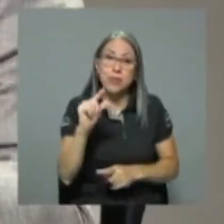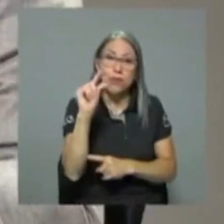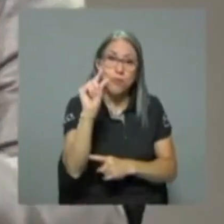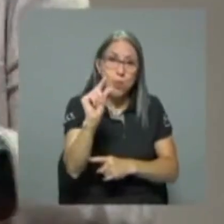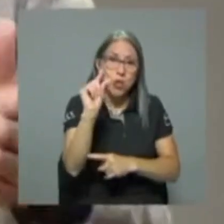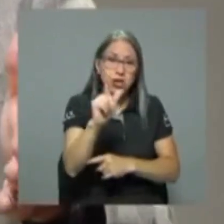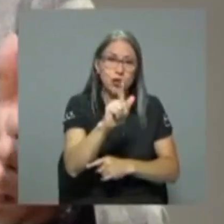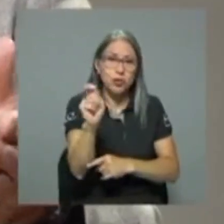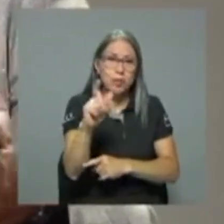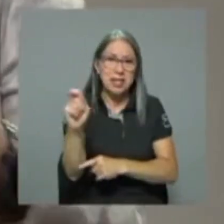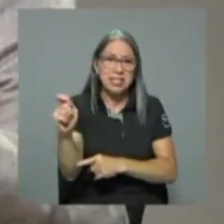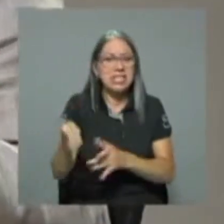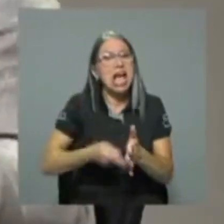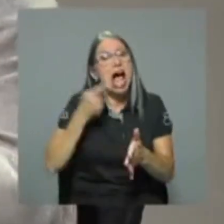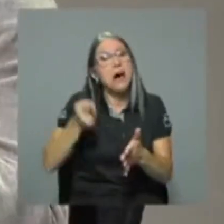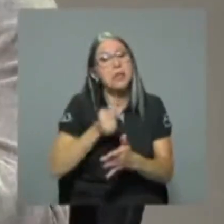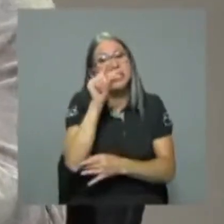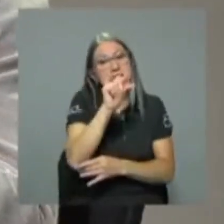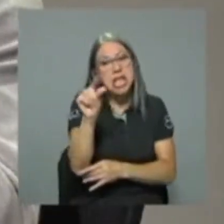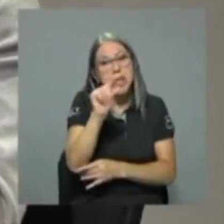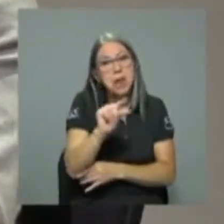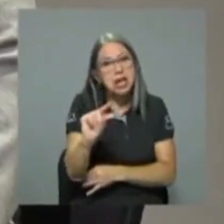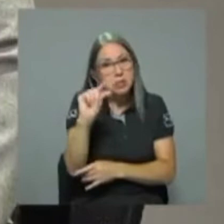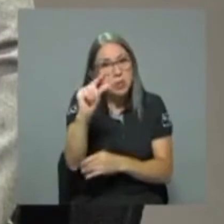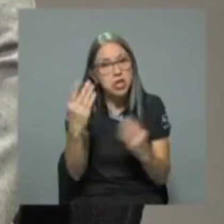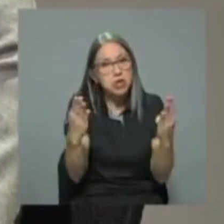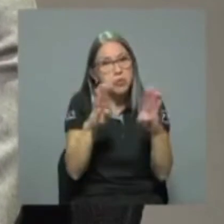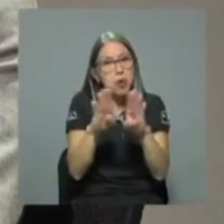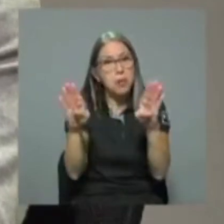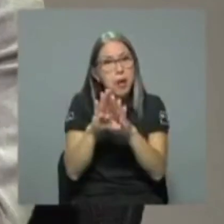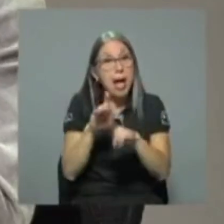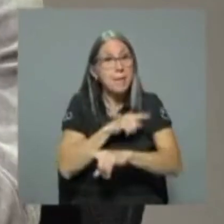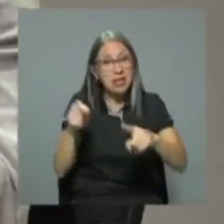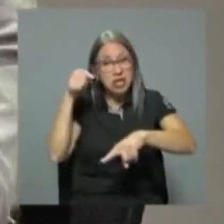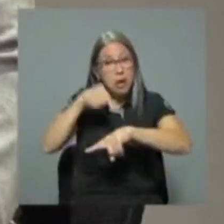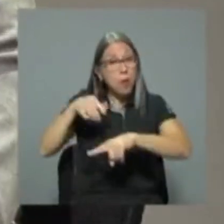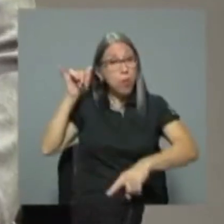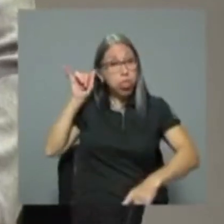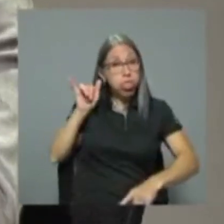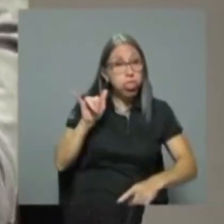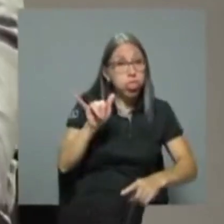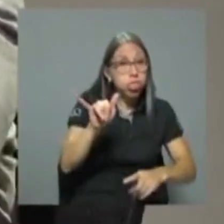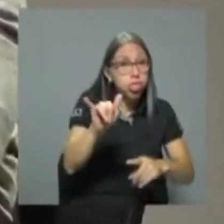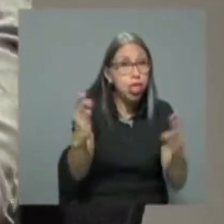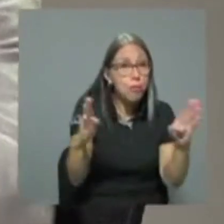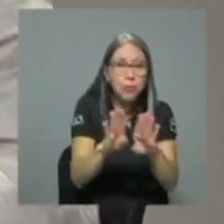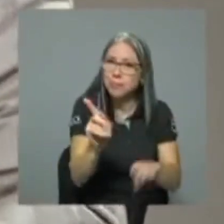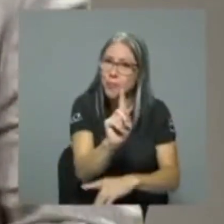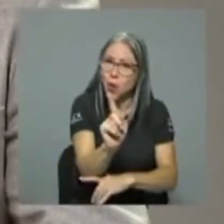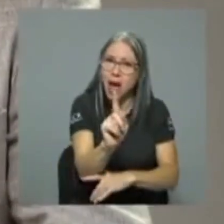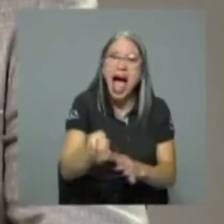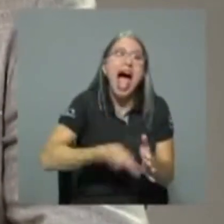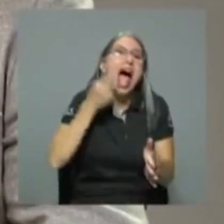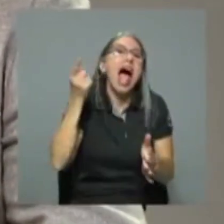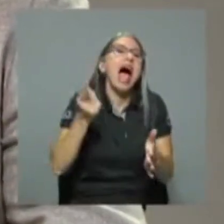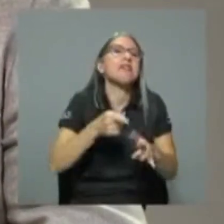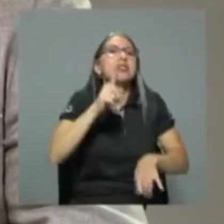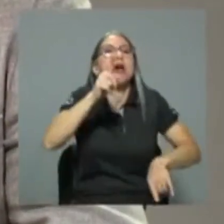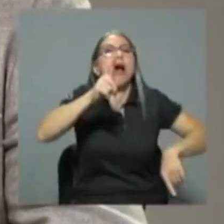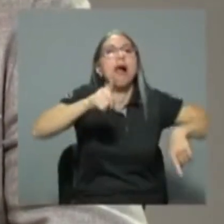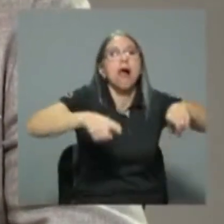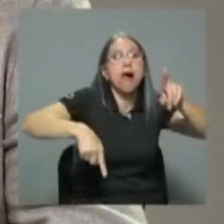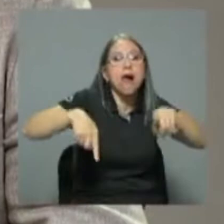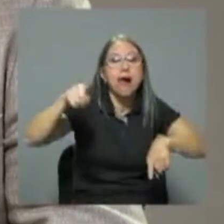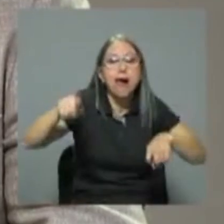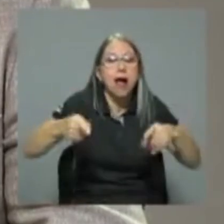semanas, y nunca fue permanente. Hubo periodos a donde se cerraba, se reabría y después se tomaba nuevamente una medida de